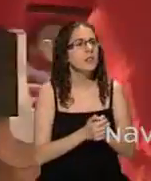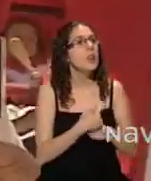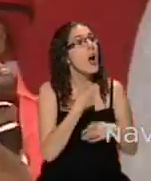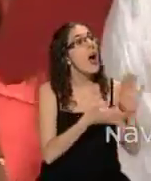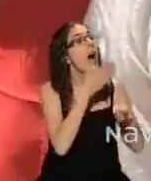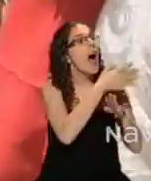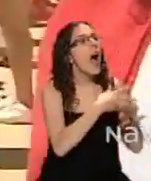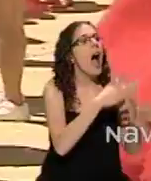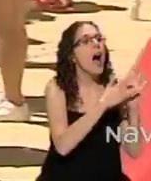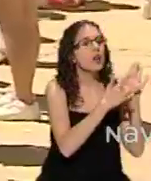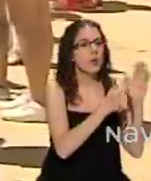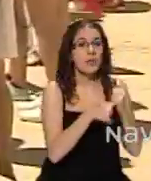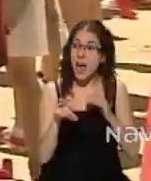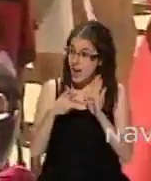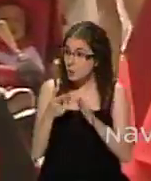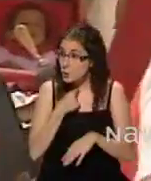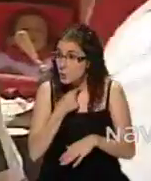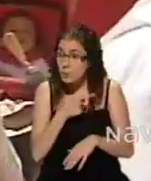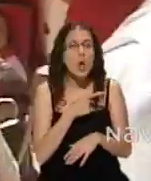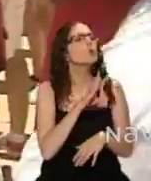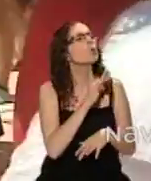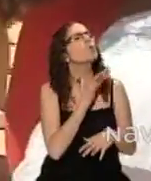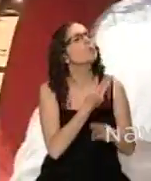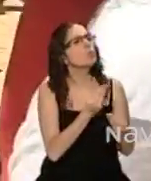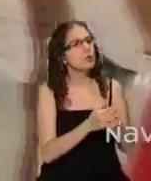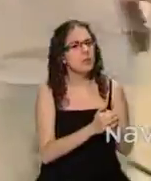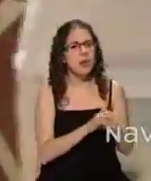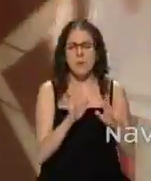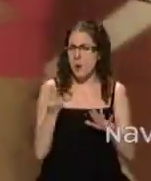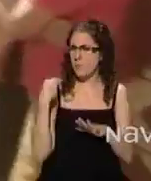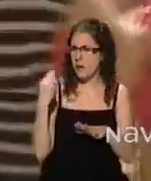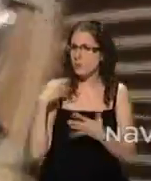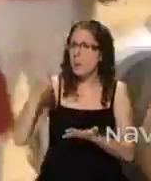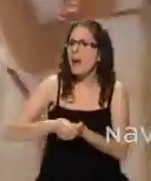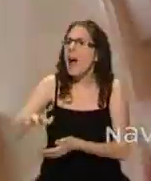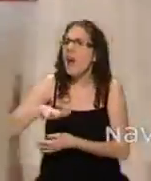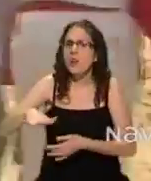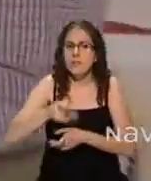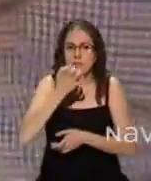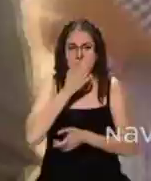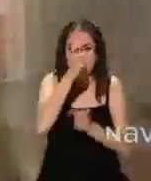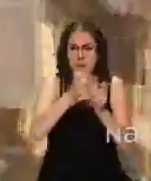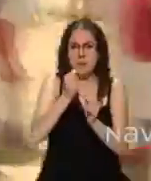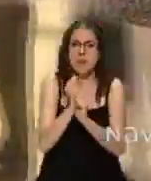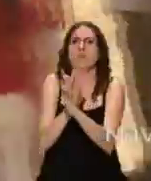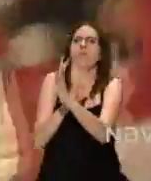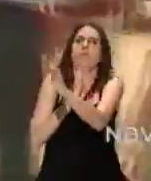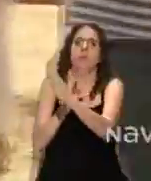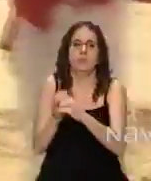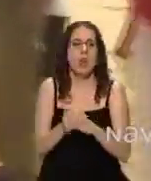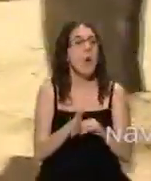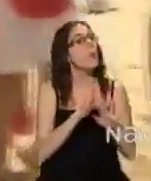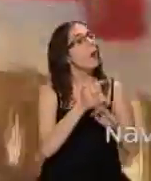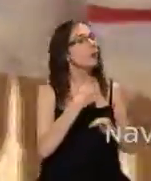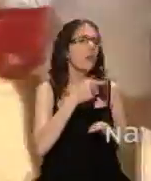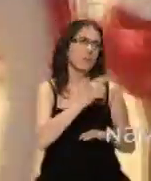arroz? ¿Le gusta el arroz? Sí, mucho. Pero, ¿cómo que dónde se paga? Si está la gente haciendo cola todavía. Sí, pero como ya somos mayores, yo tengo